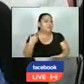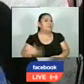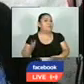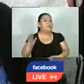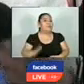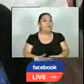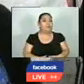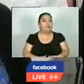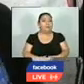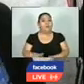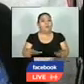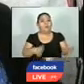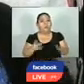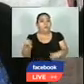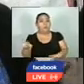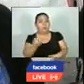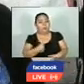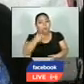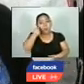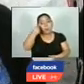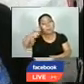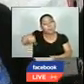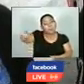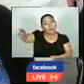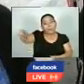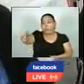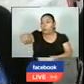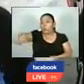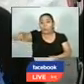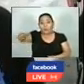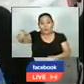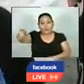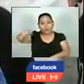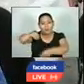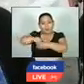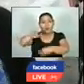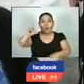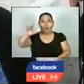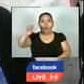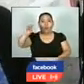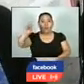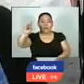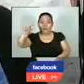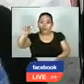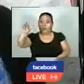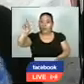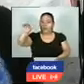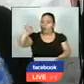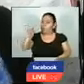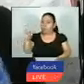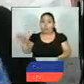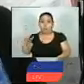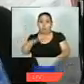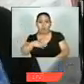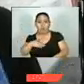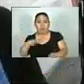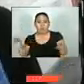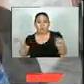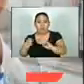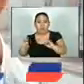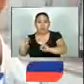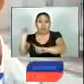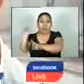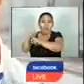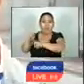pasado. A veces las personas vemos que van a las sucursales de la lotería y no tienen nada, los han